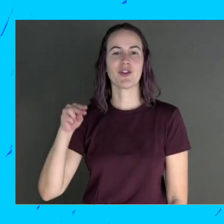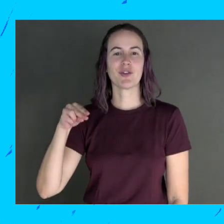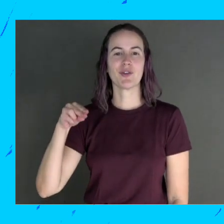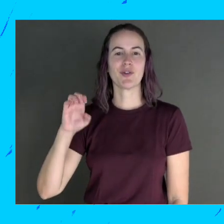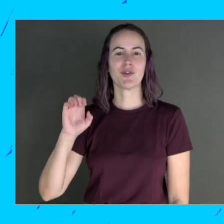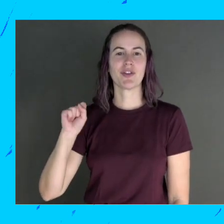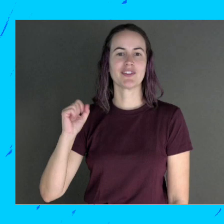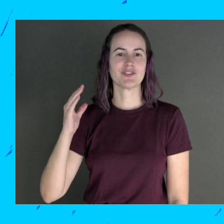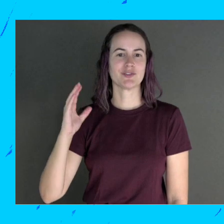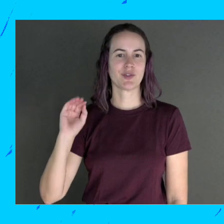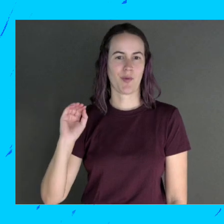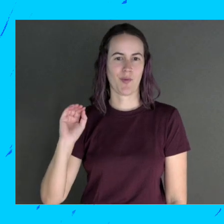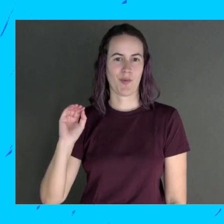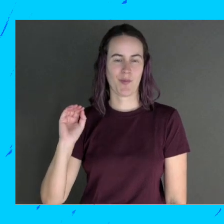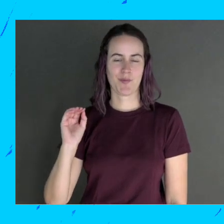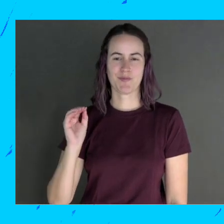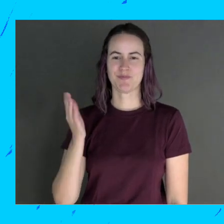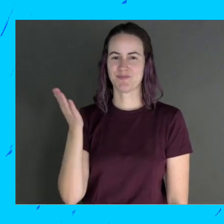UNESCO.